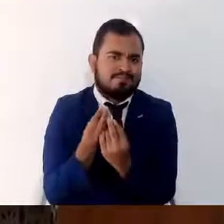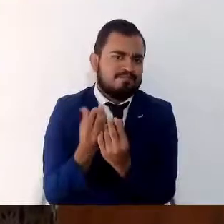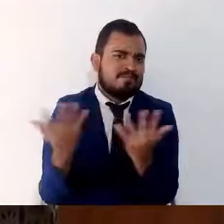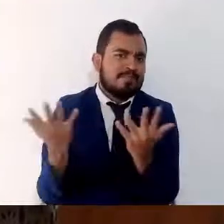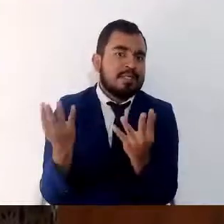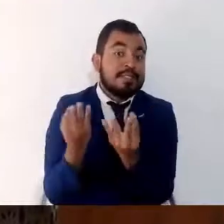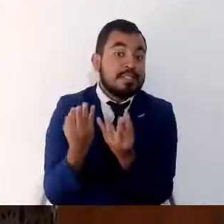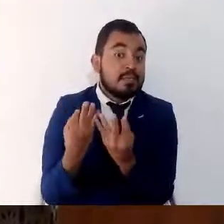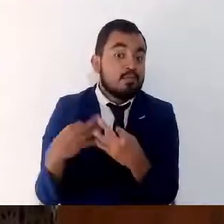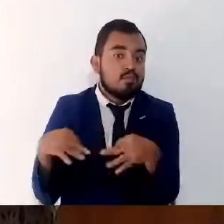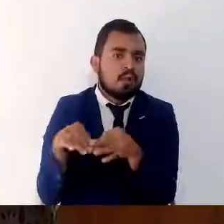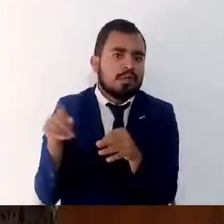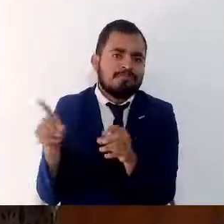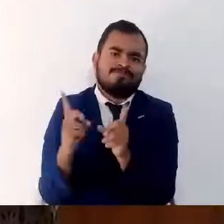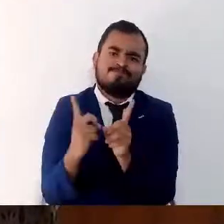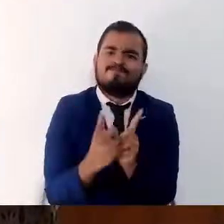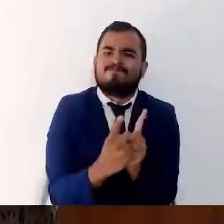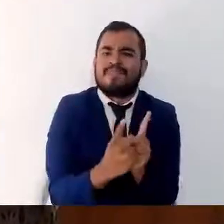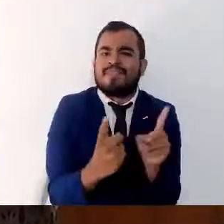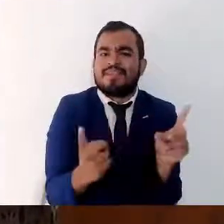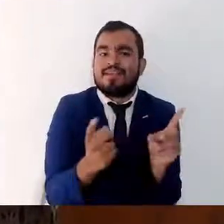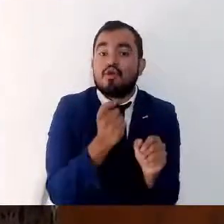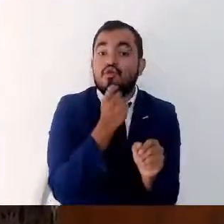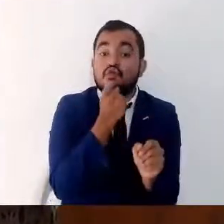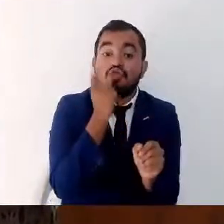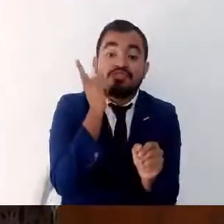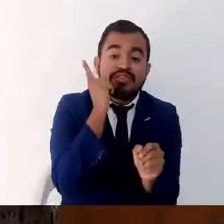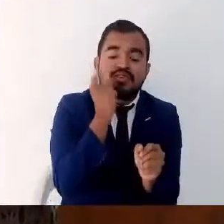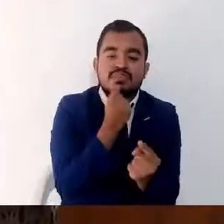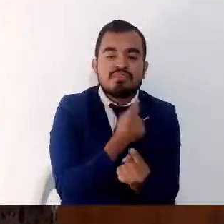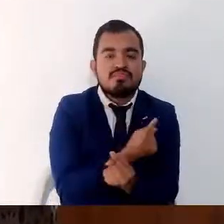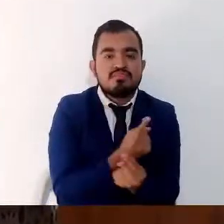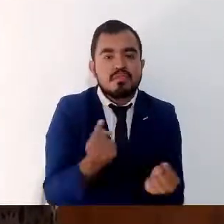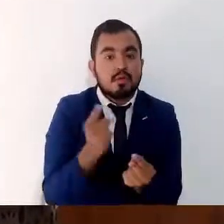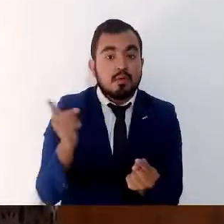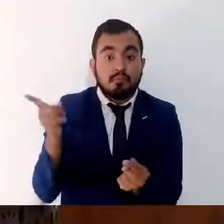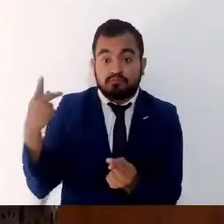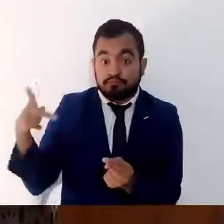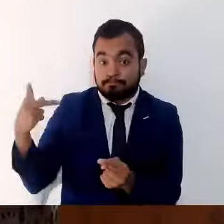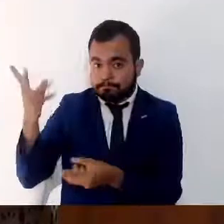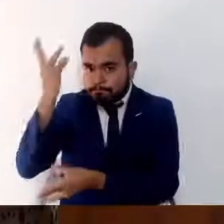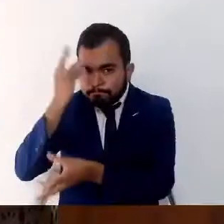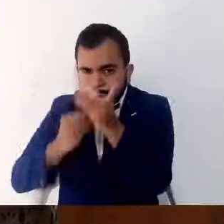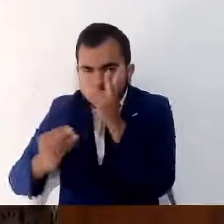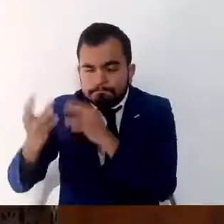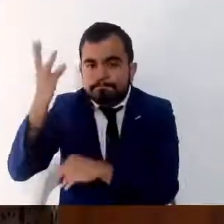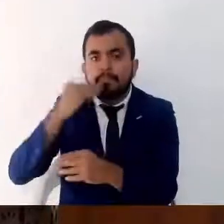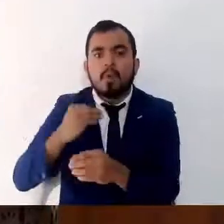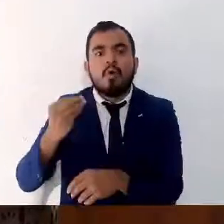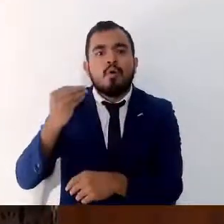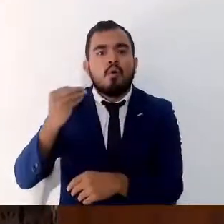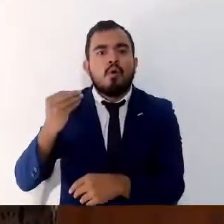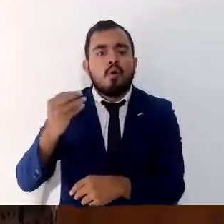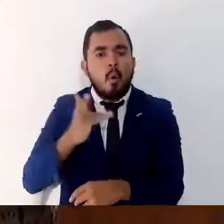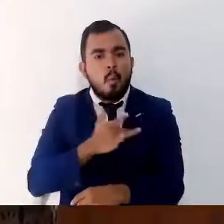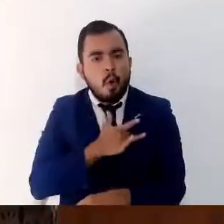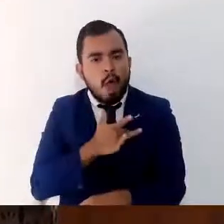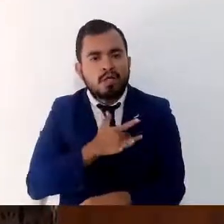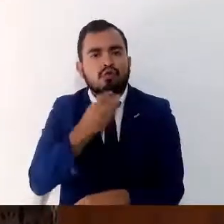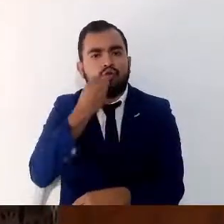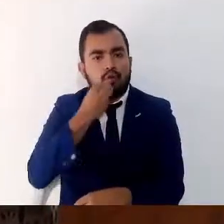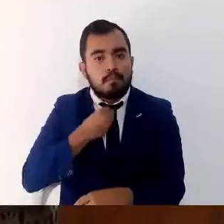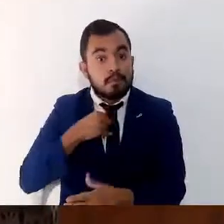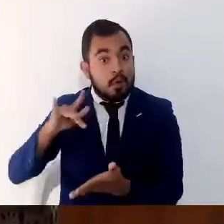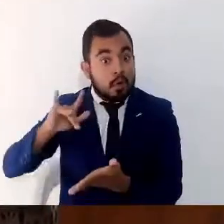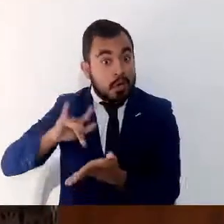son fundamentalmente el desarrollo de nuestras niñas y niños, pues gracias a sus conocimientos, vocación y compromiso, estimulan el